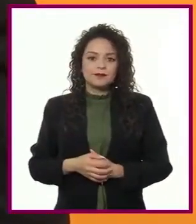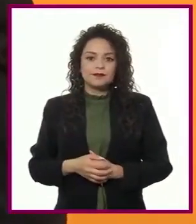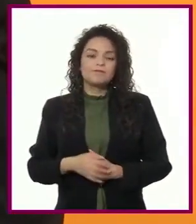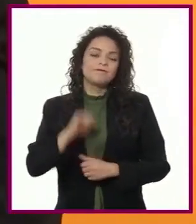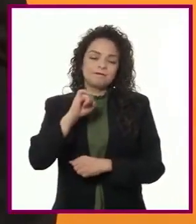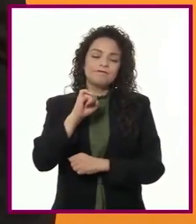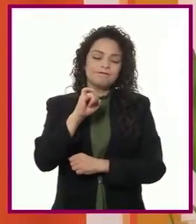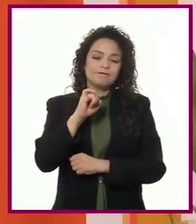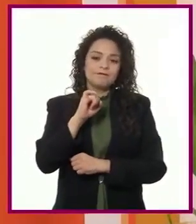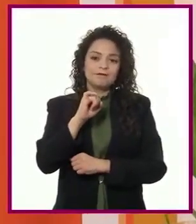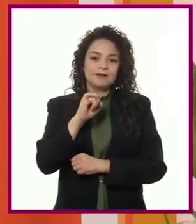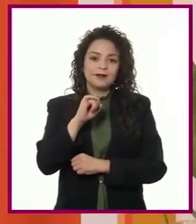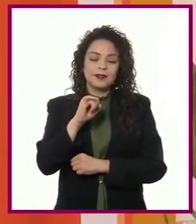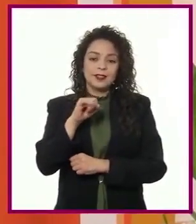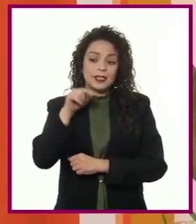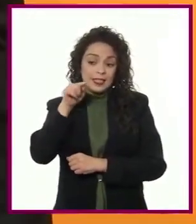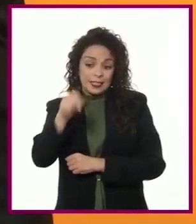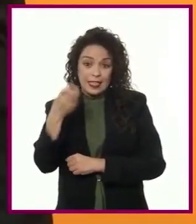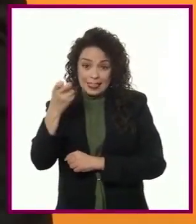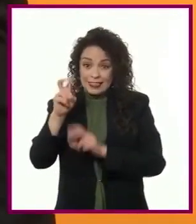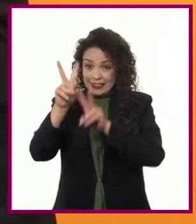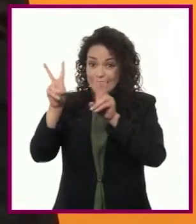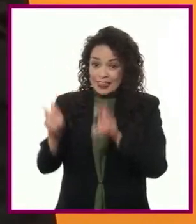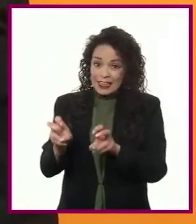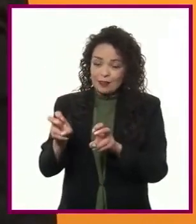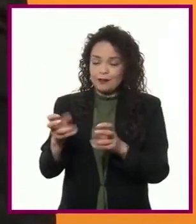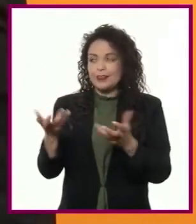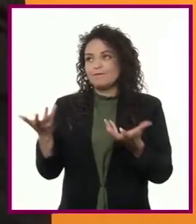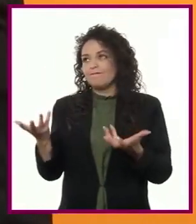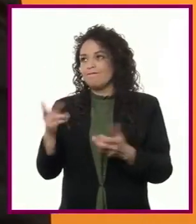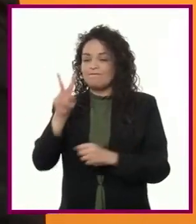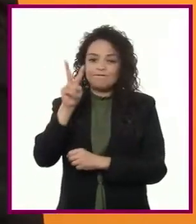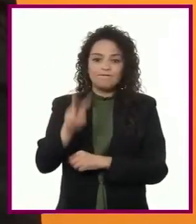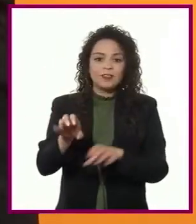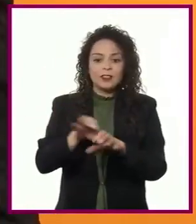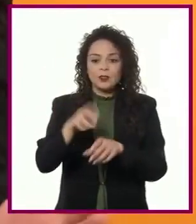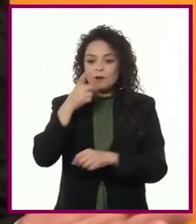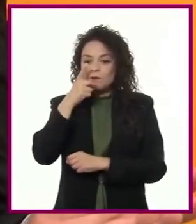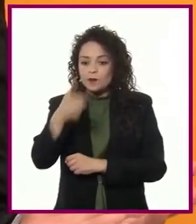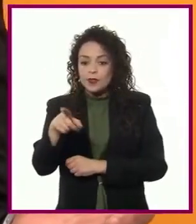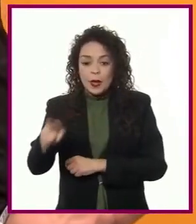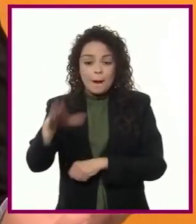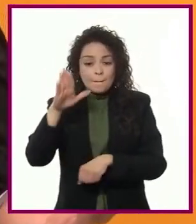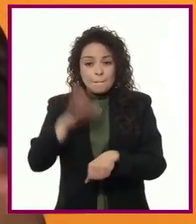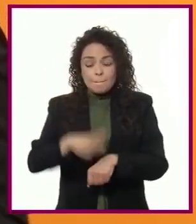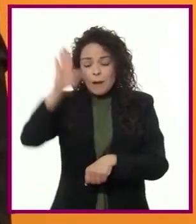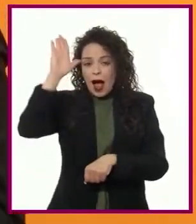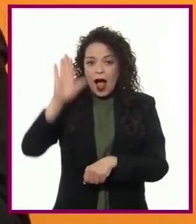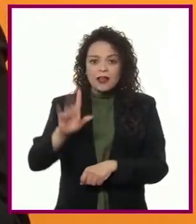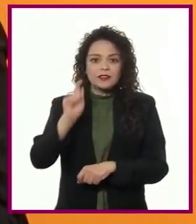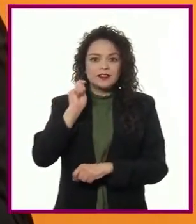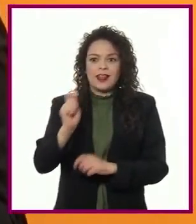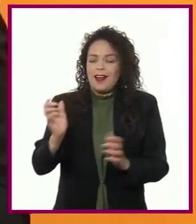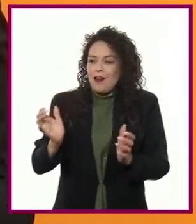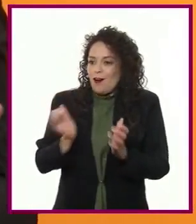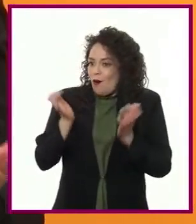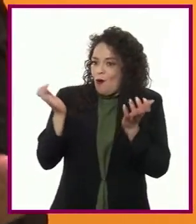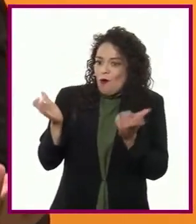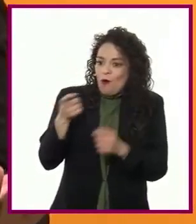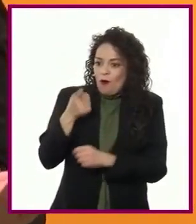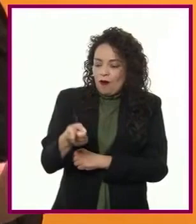alguna, hablar de los agujeros negros es mencionar de una de las partes más sorprendentes,